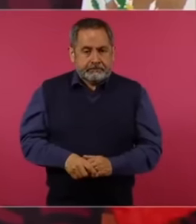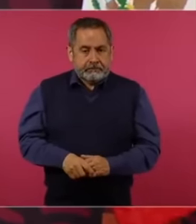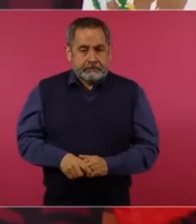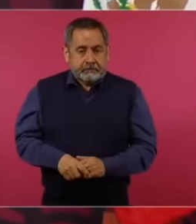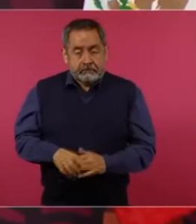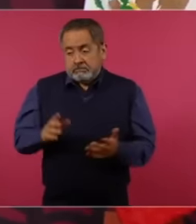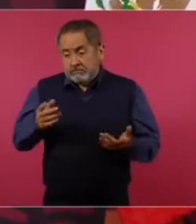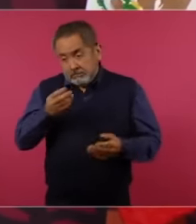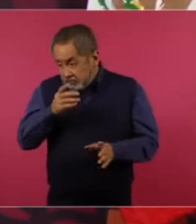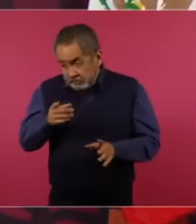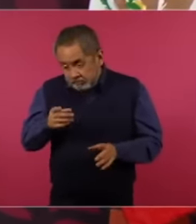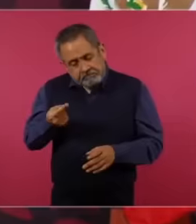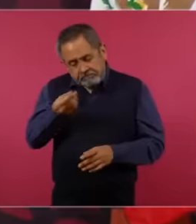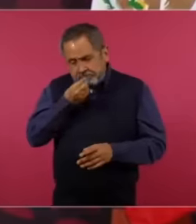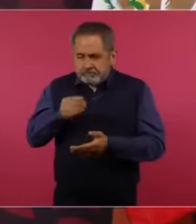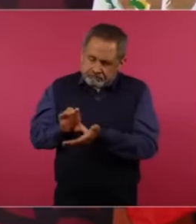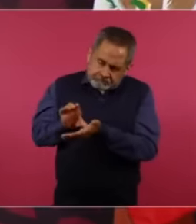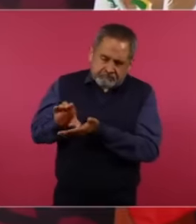invirtiera